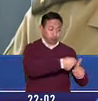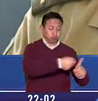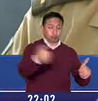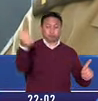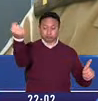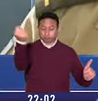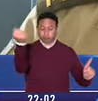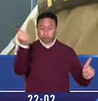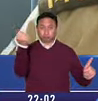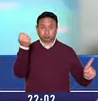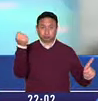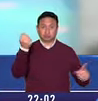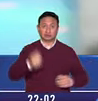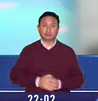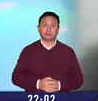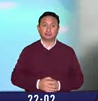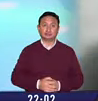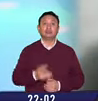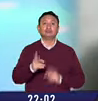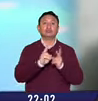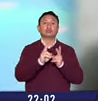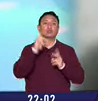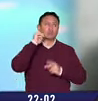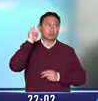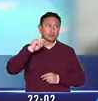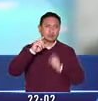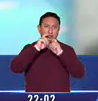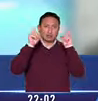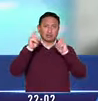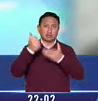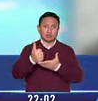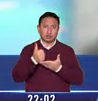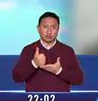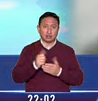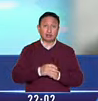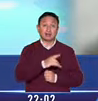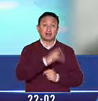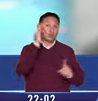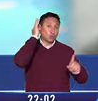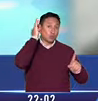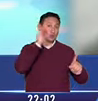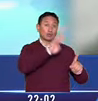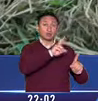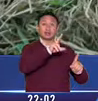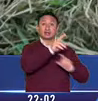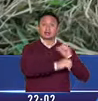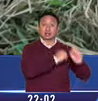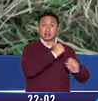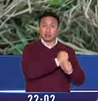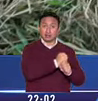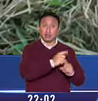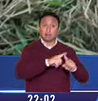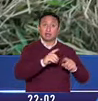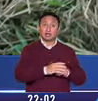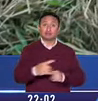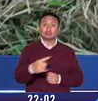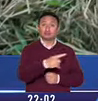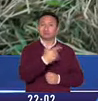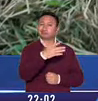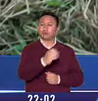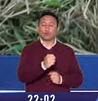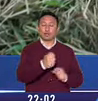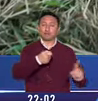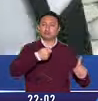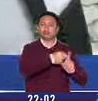blanca contra su integridad. Vecinos escucharon gritos y pedidos de ayuda de la víctima de 43 años. Sin embargo, las heridas que le propinó